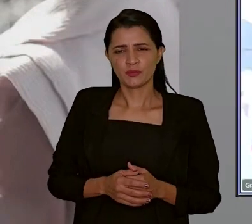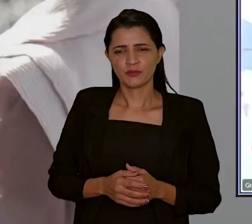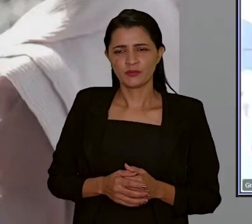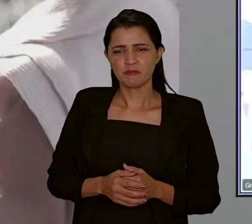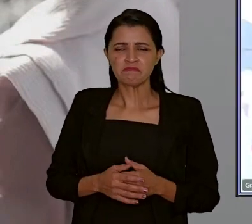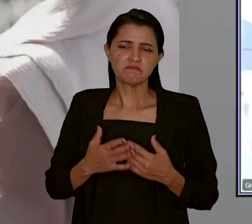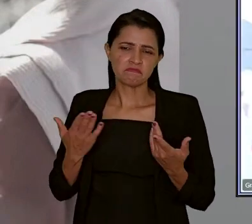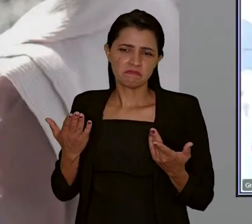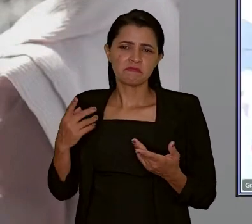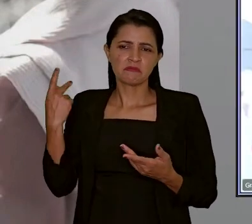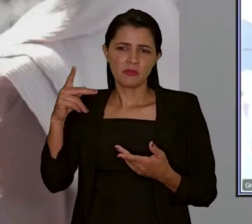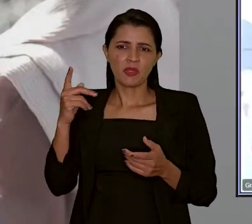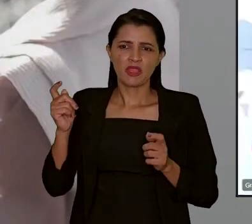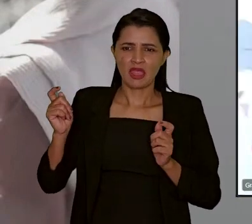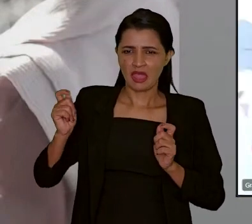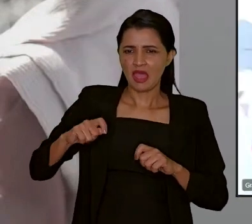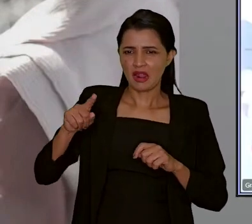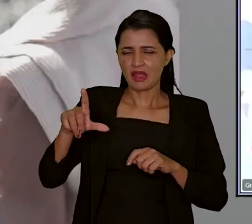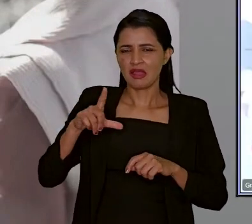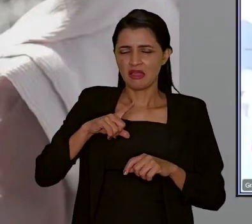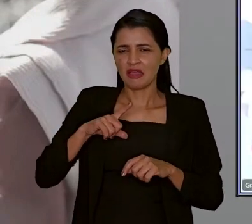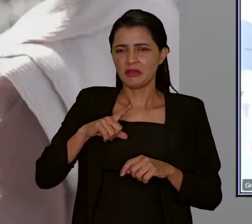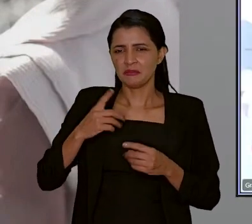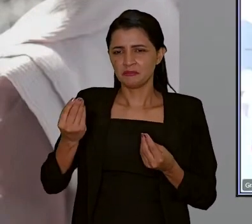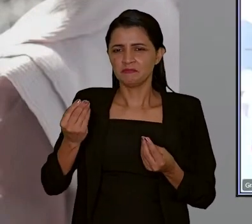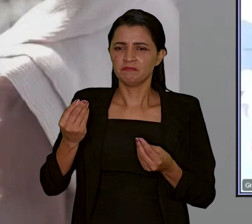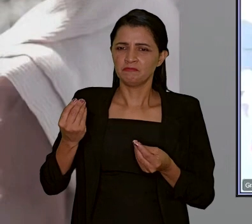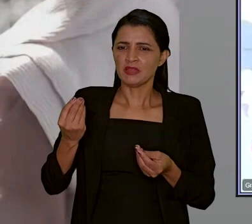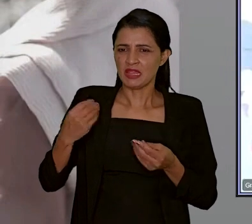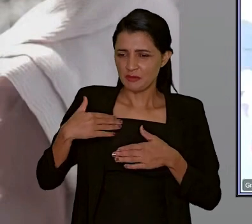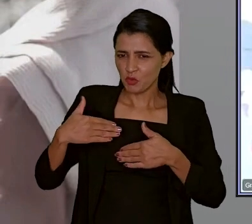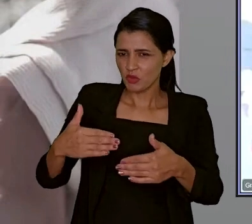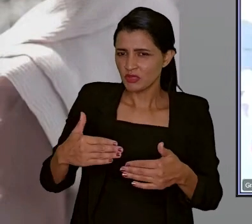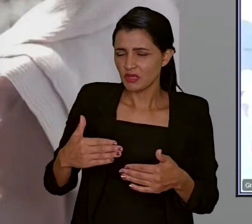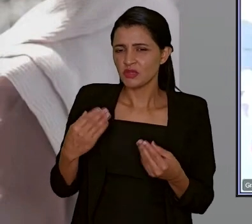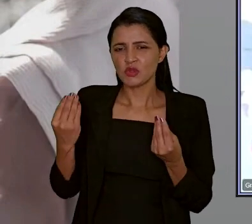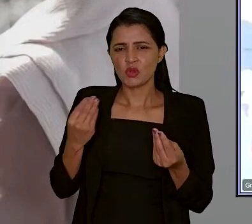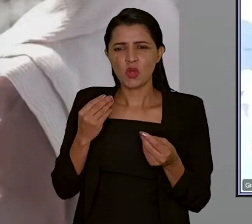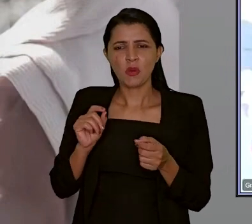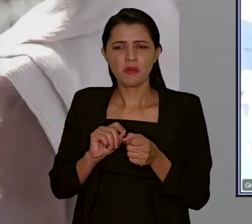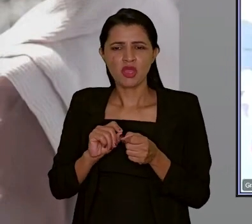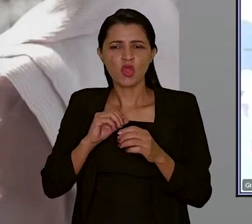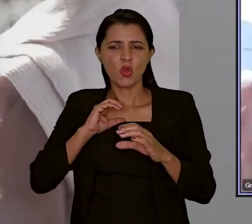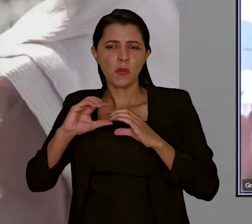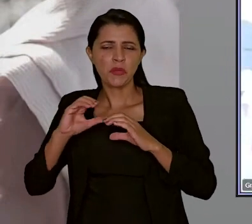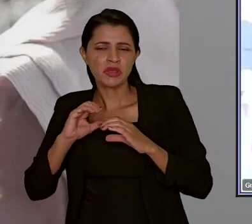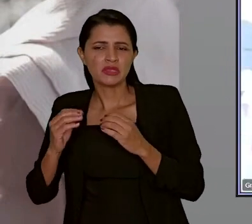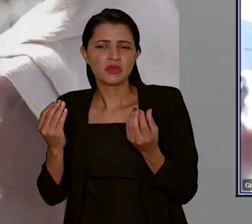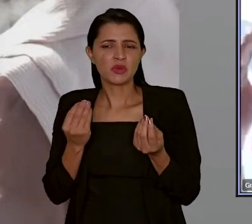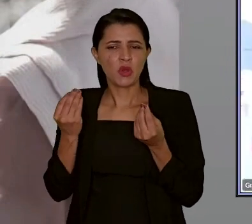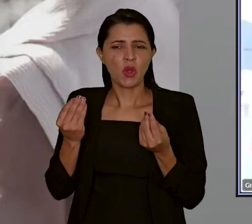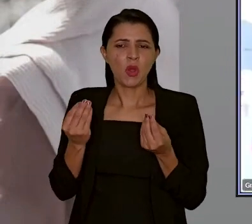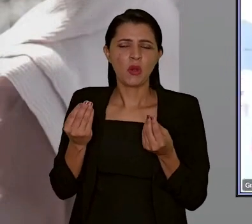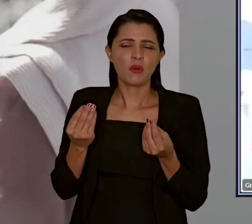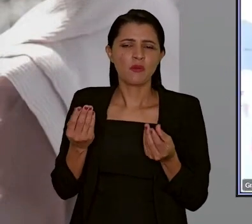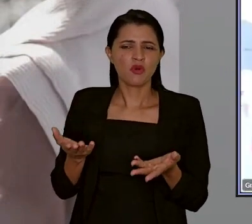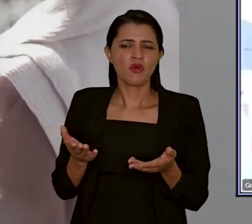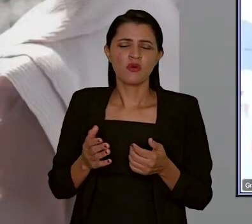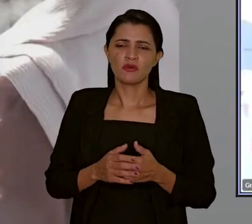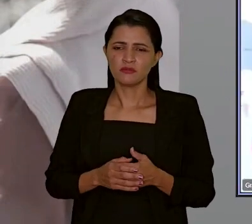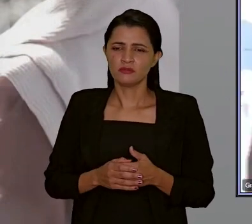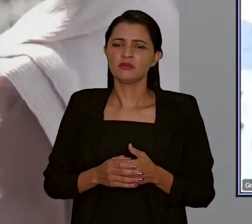una capacitación en derecho procesal? ¿Por qué no hacemos esto en las comunicaciones judiciales directas? Y montamos